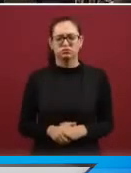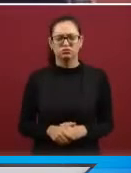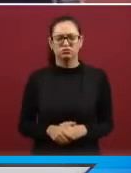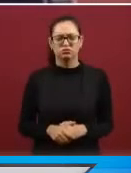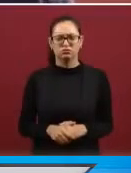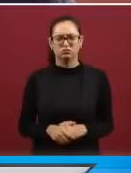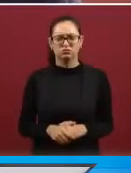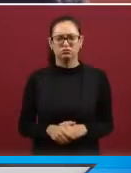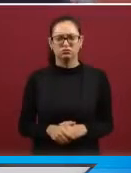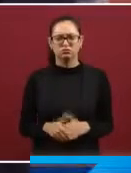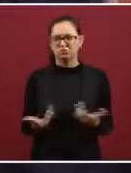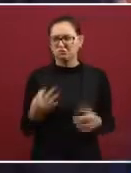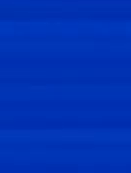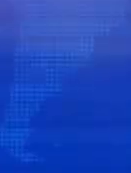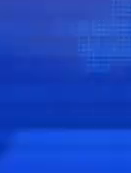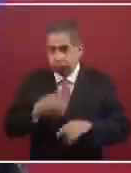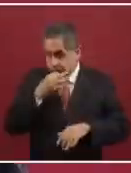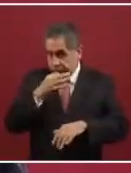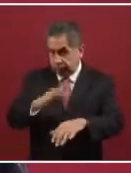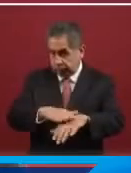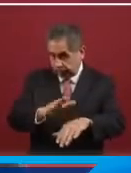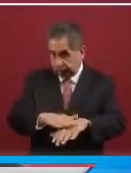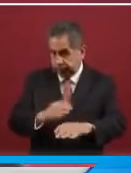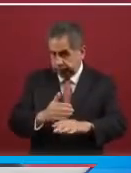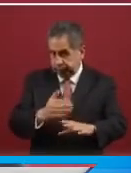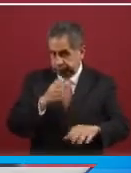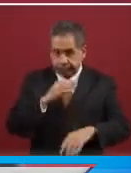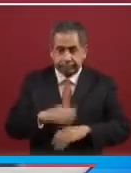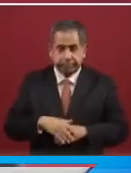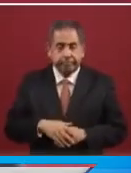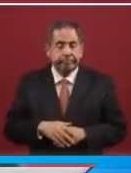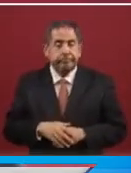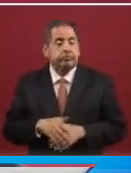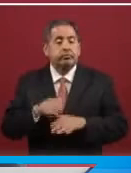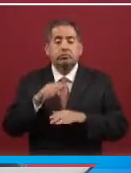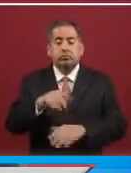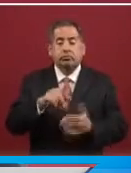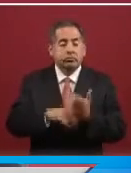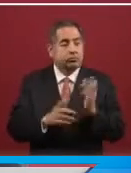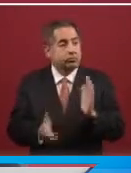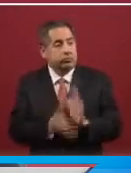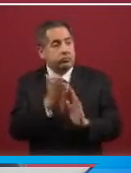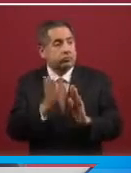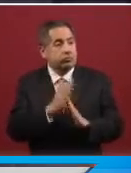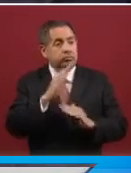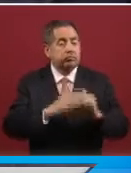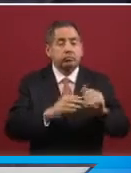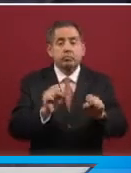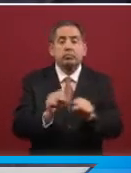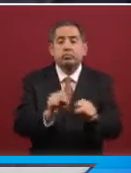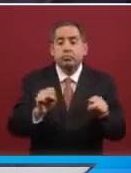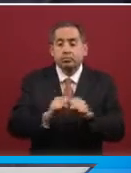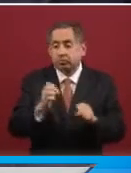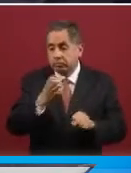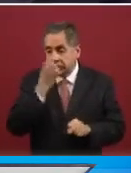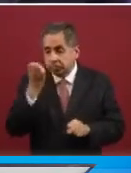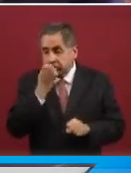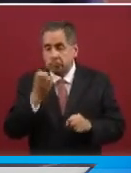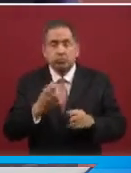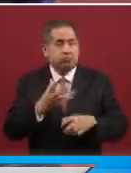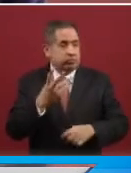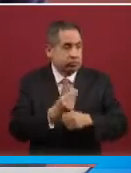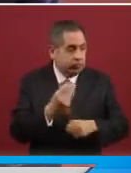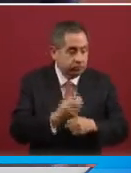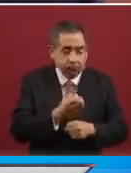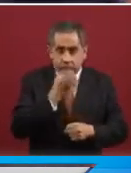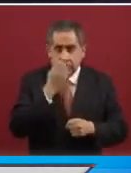para otros funcionarios. Se elimina el Instituto de la Infraestructura Física Educativa. Los apoyos para la